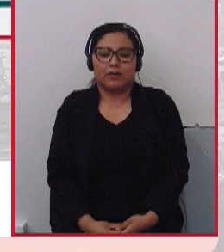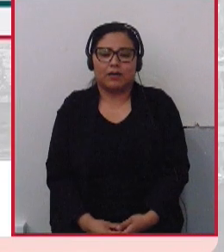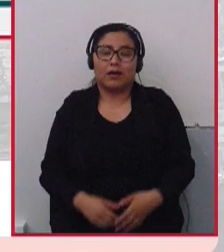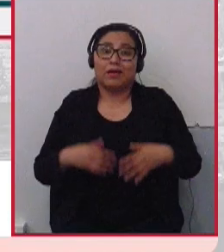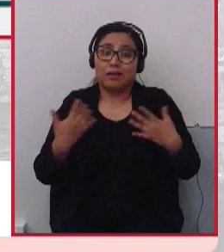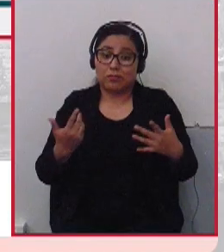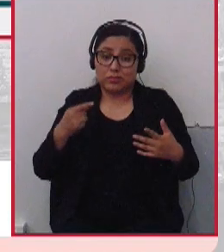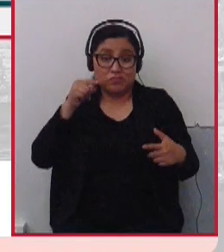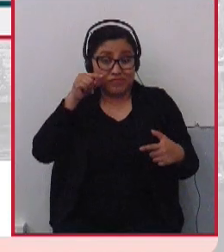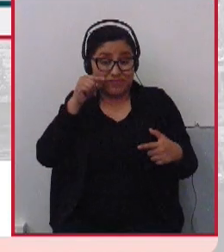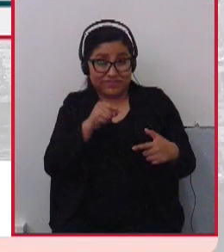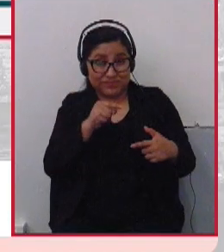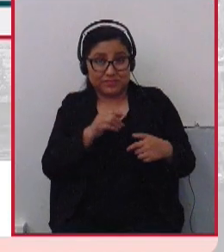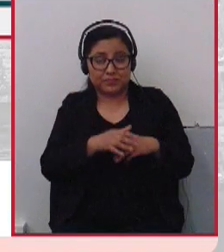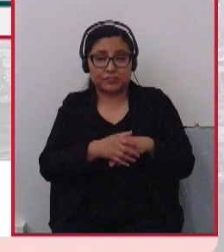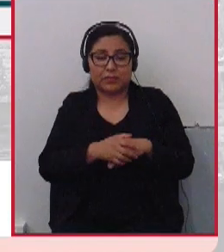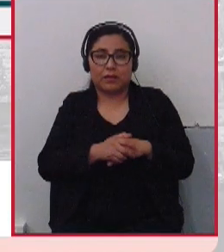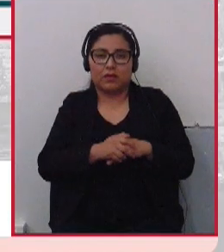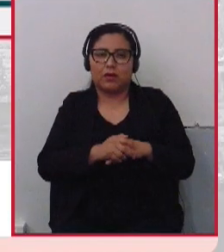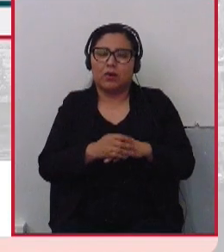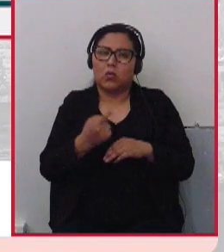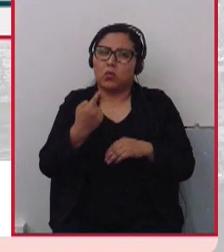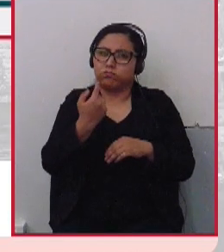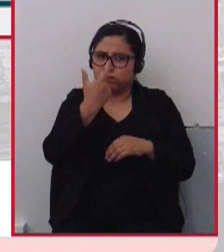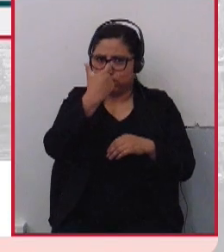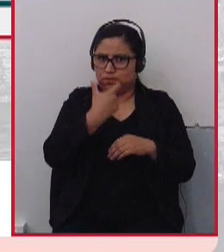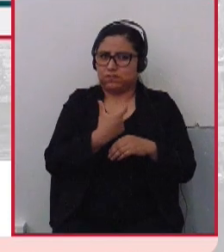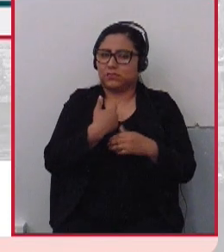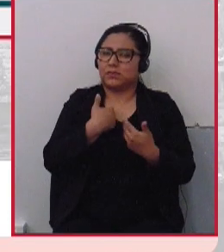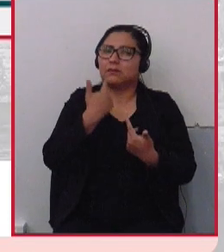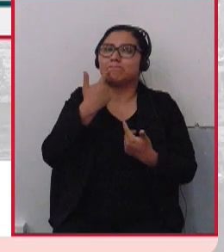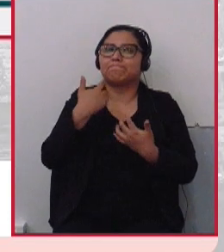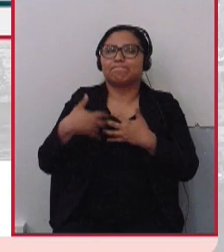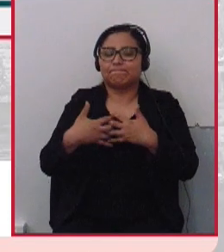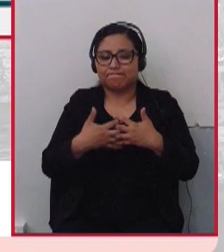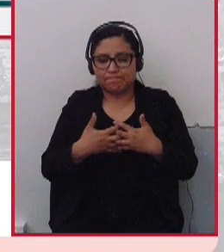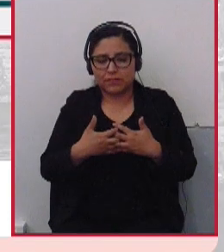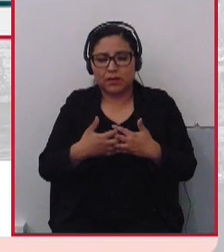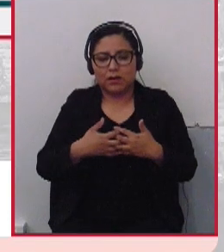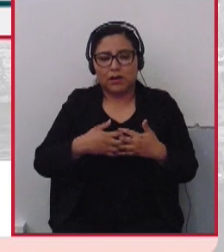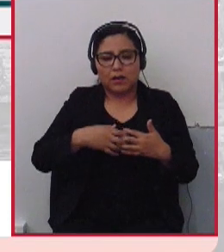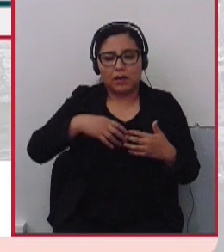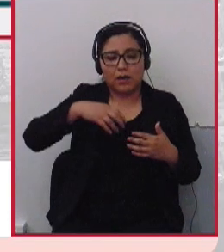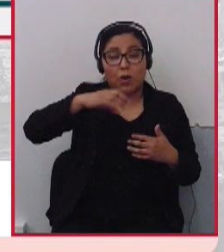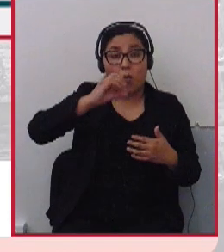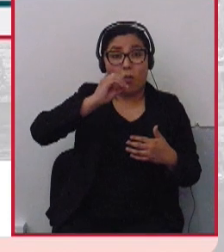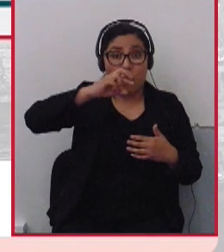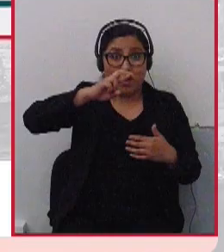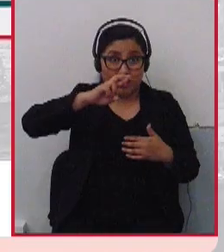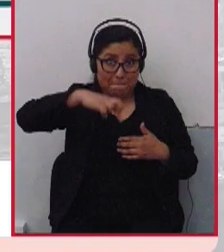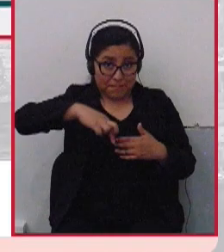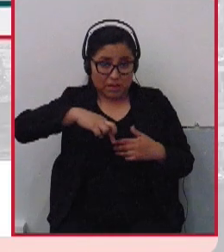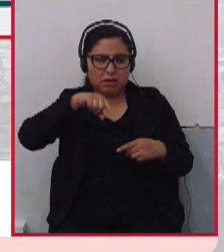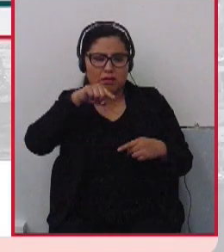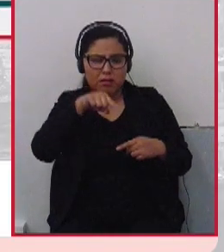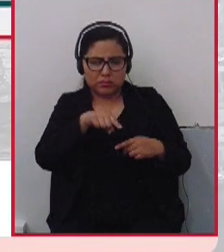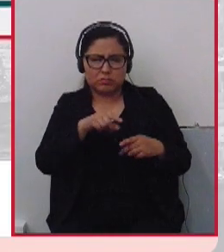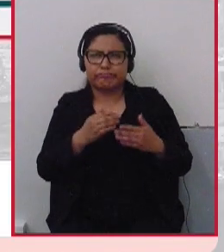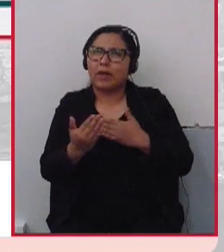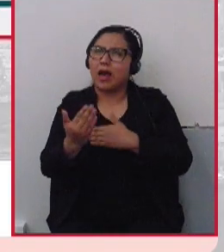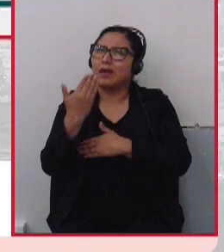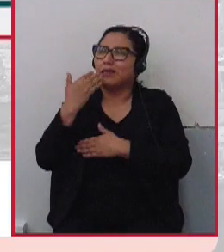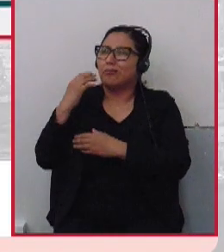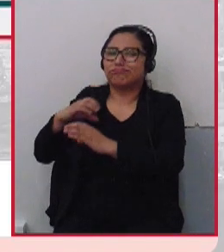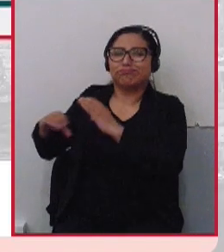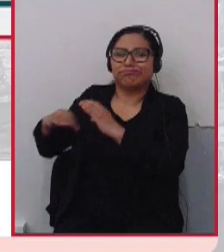Entonces, para esto, uno tiene el Operation Readiness Plan, que es el alistamiento operacional. En la mañana con el